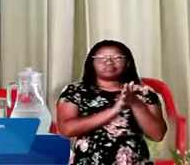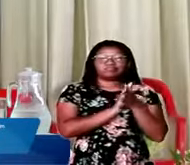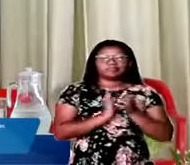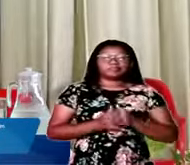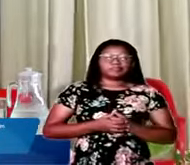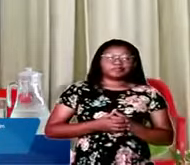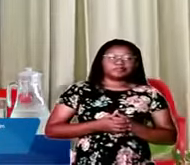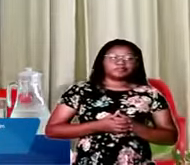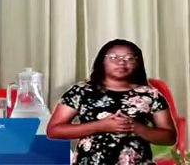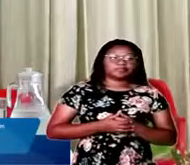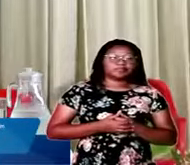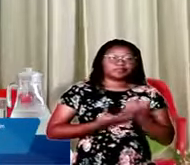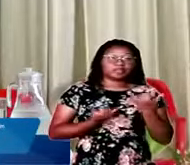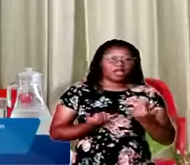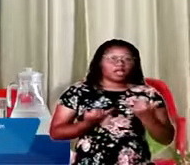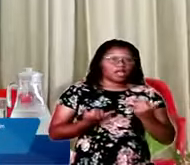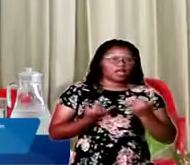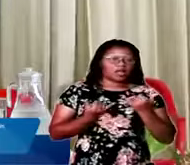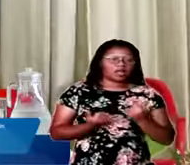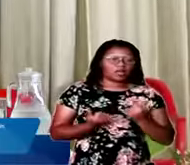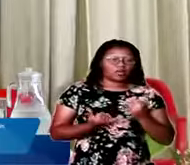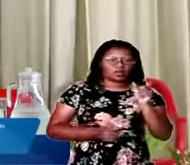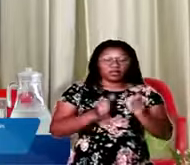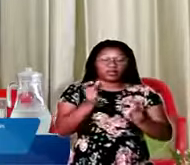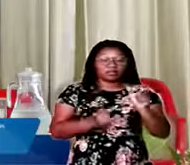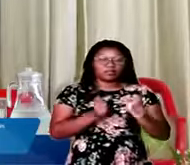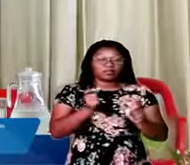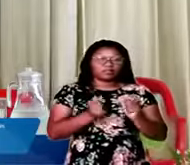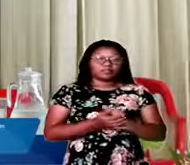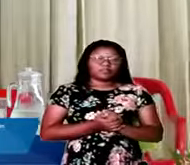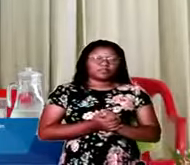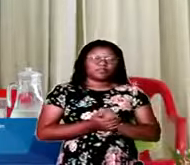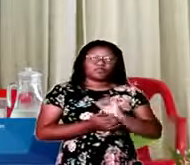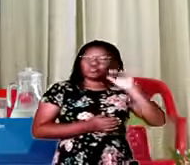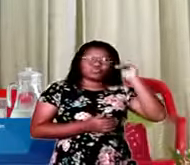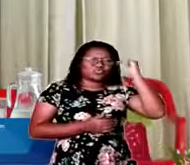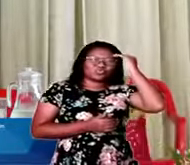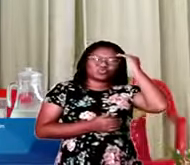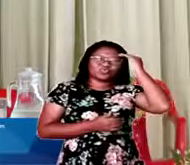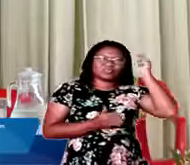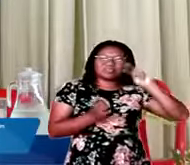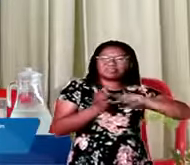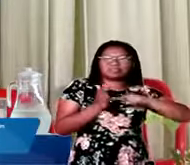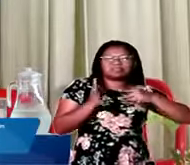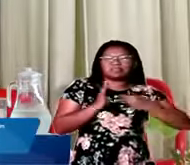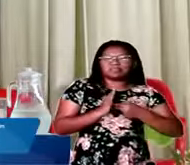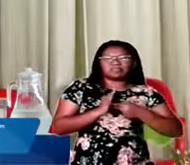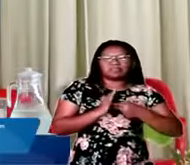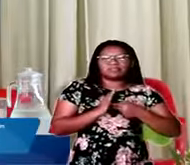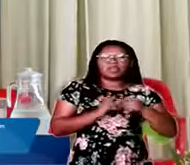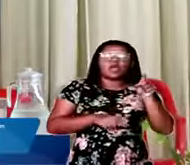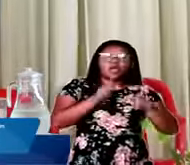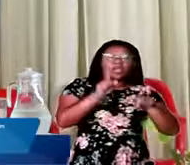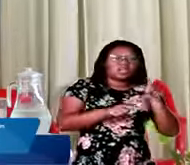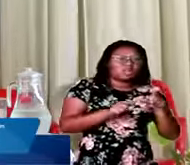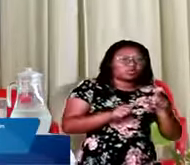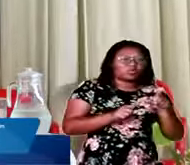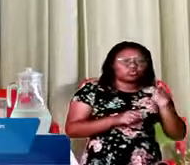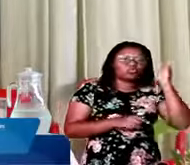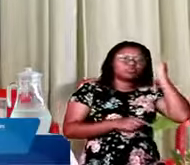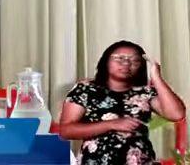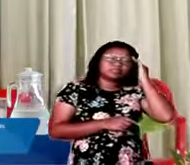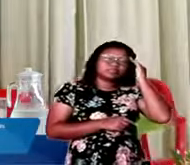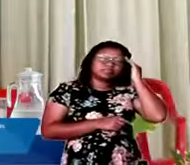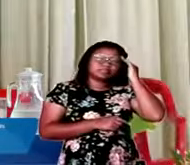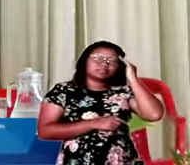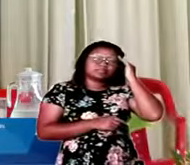Y esta es la hora que todavía hay gente que no sabe qué es la empatía. Y algunos saben y no la practican.